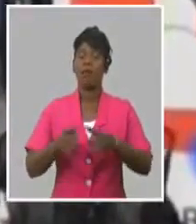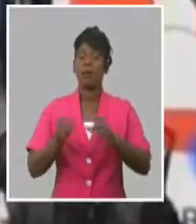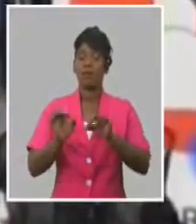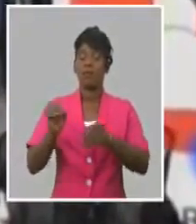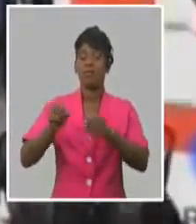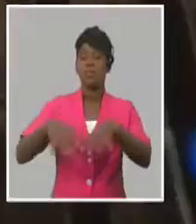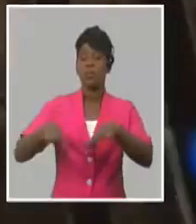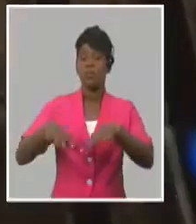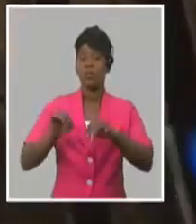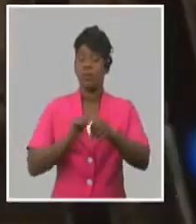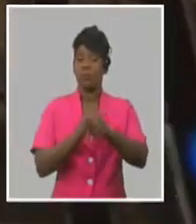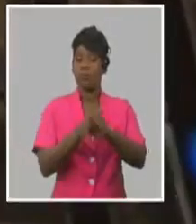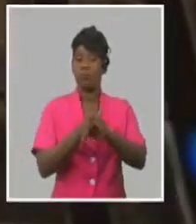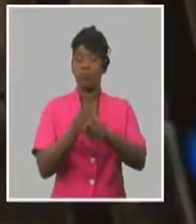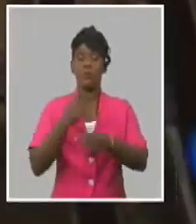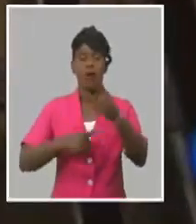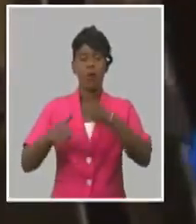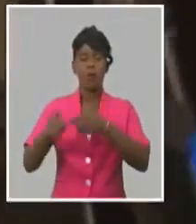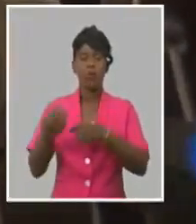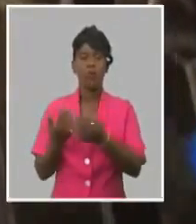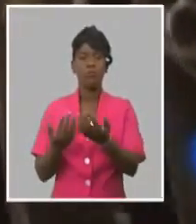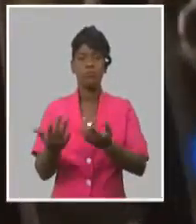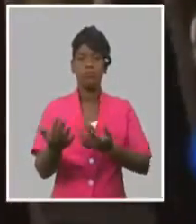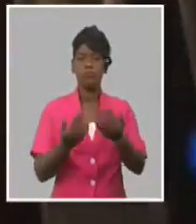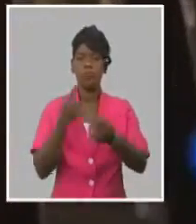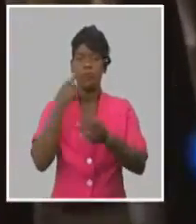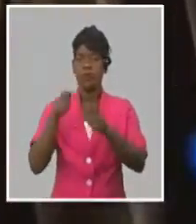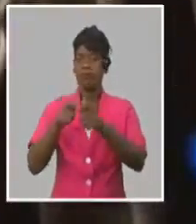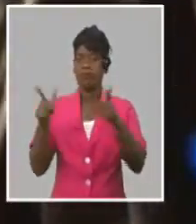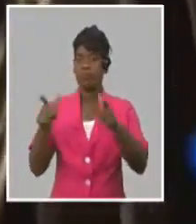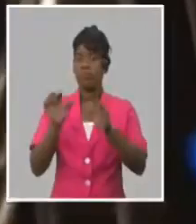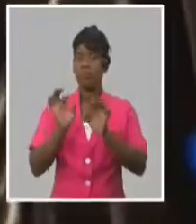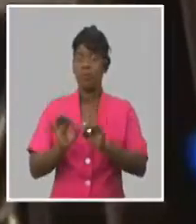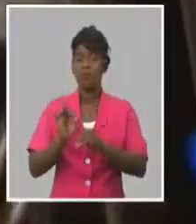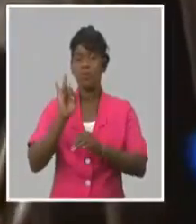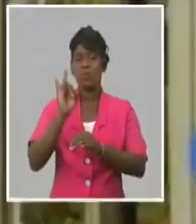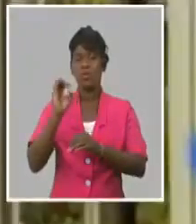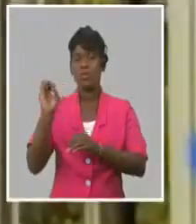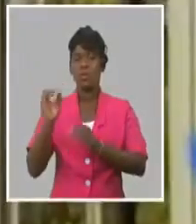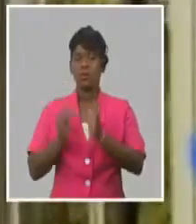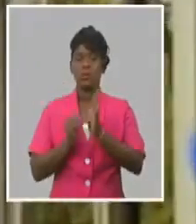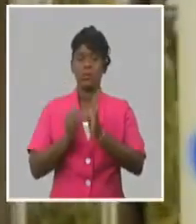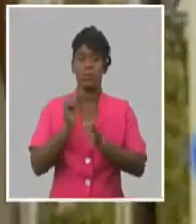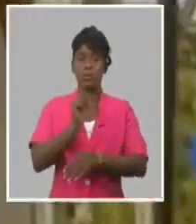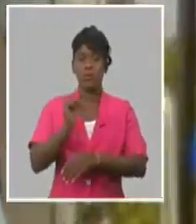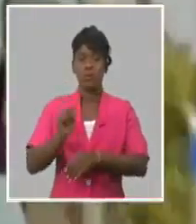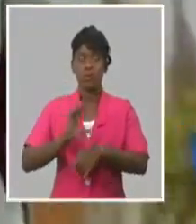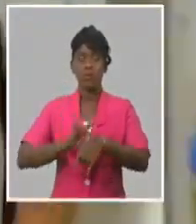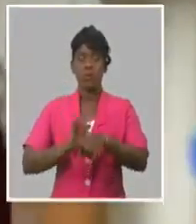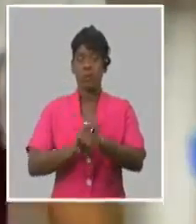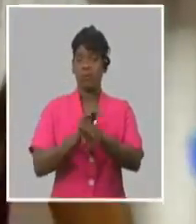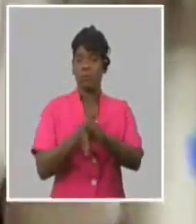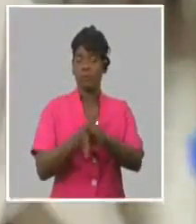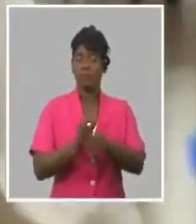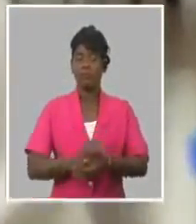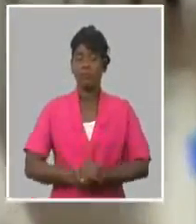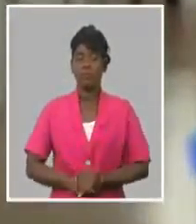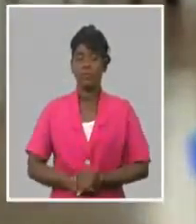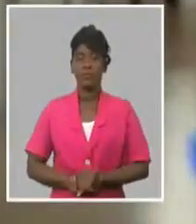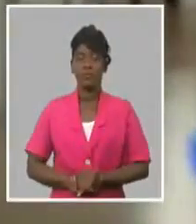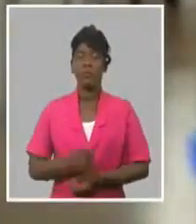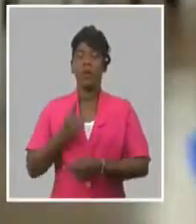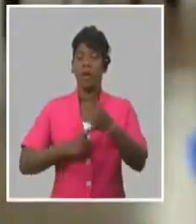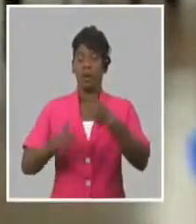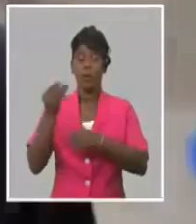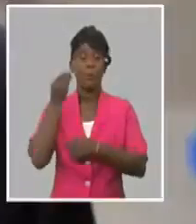de Valonia. Hay barrios de Bruselas con 700 casos por cada 100.000 habitantes. La presión sobre el sistema sanitario también preocupa en